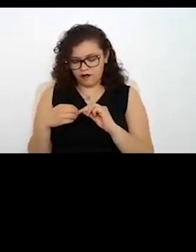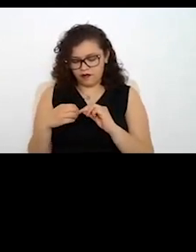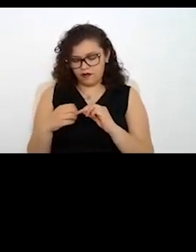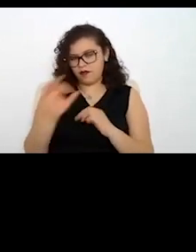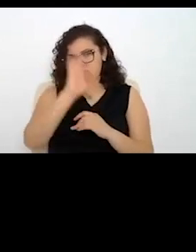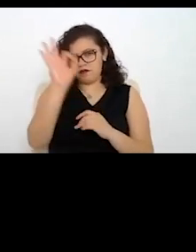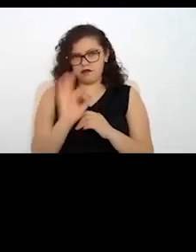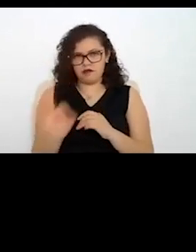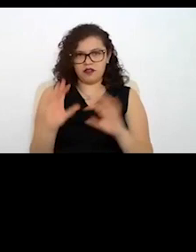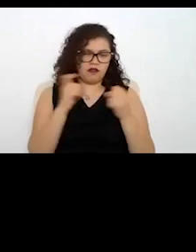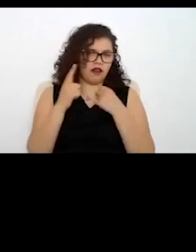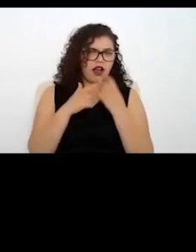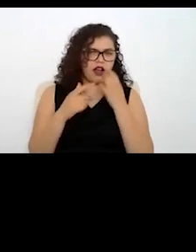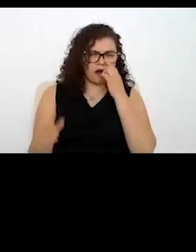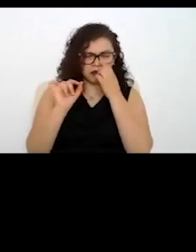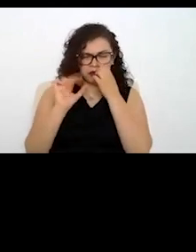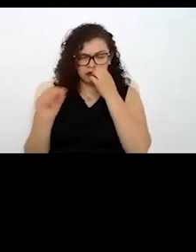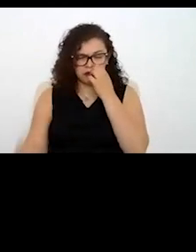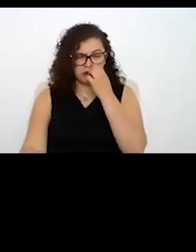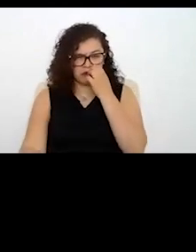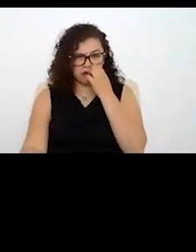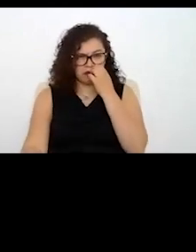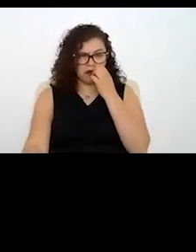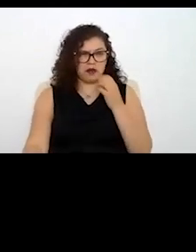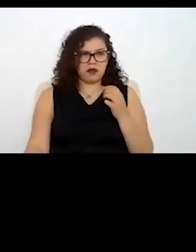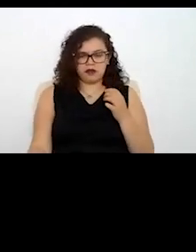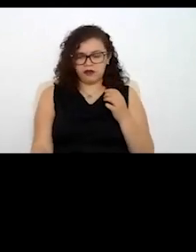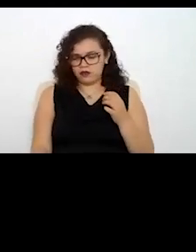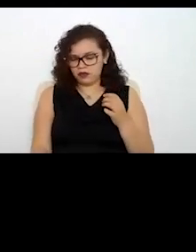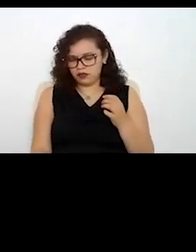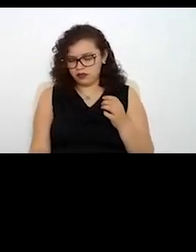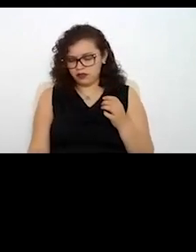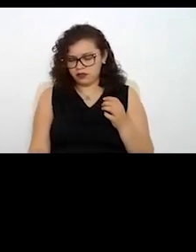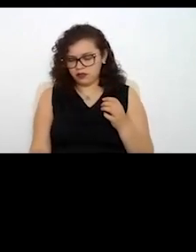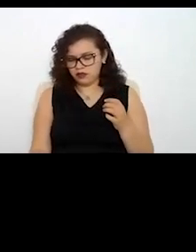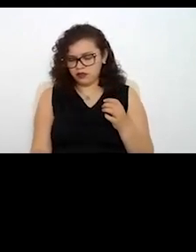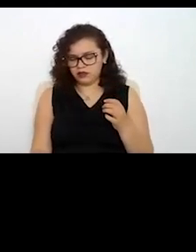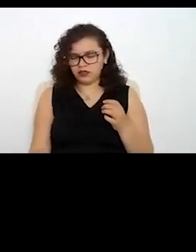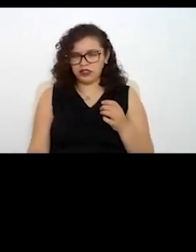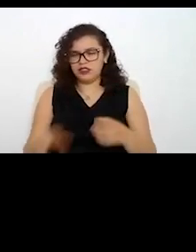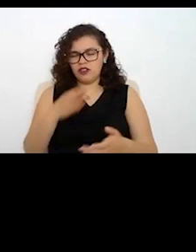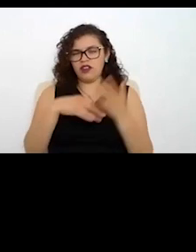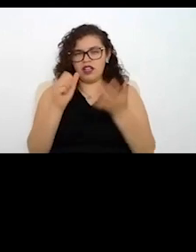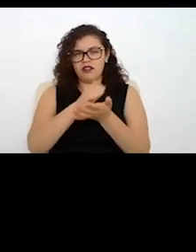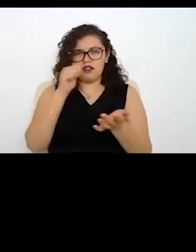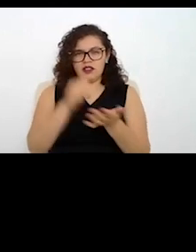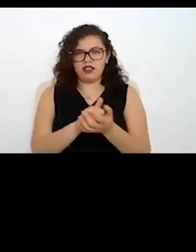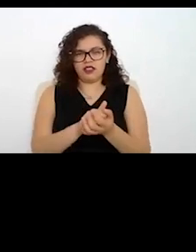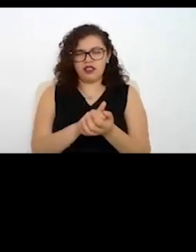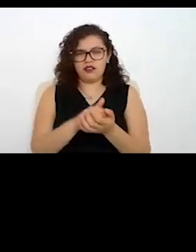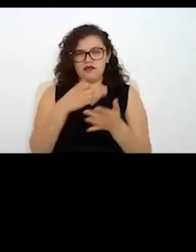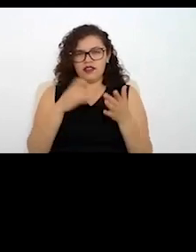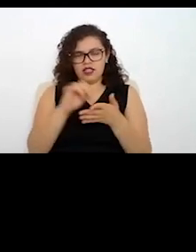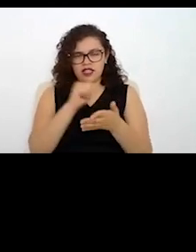se le puede llegar a hacer un descuento o no, o si acumulas tantos retardos tienes tasa administrativa, si acumulas tantas tasas administrativas tienes